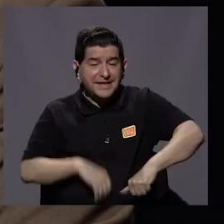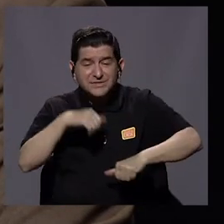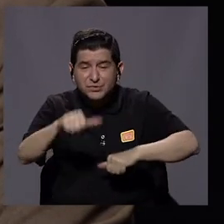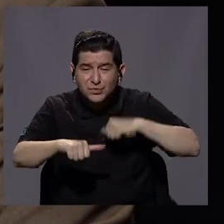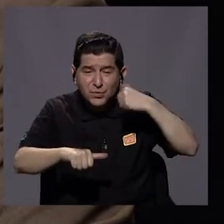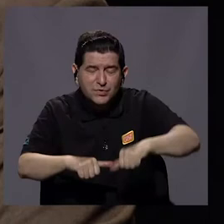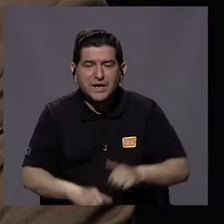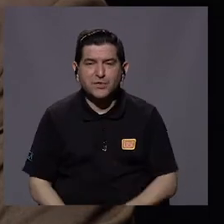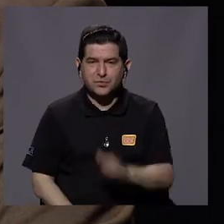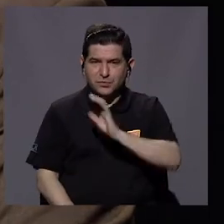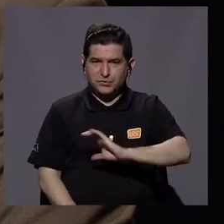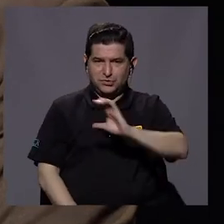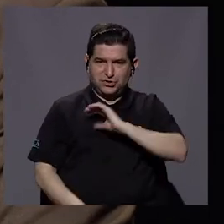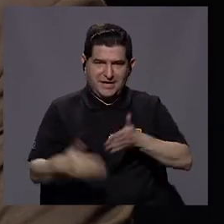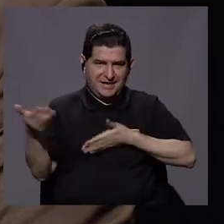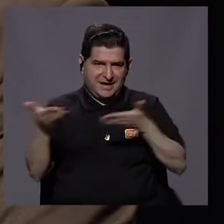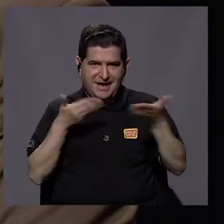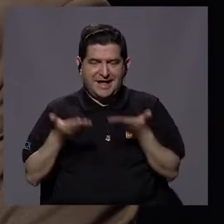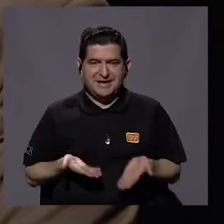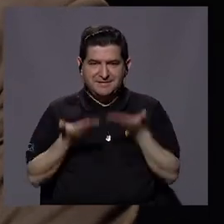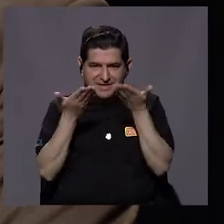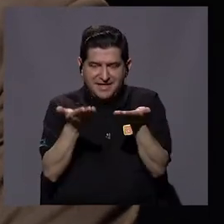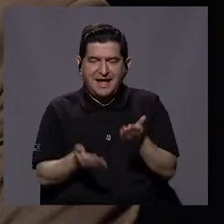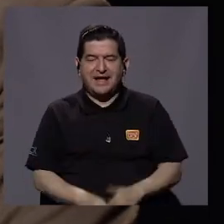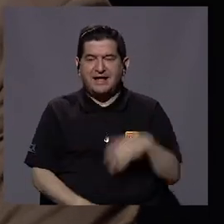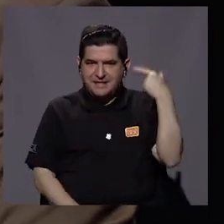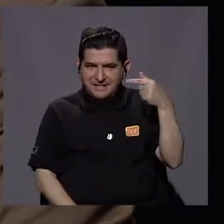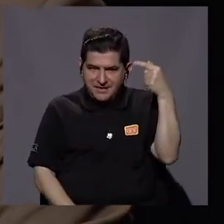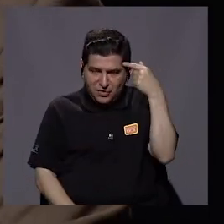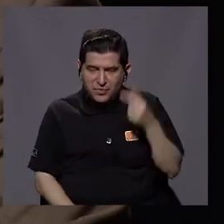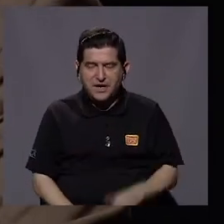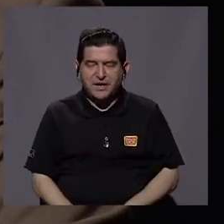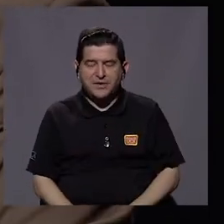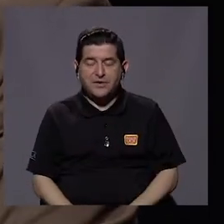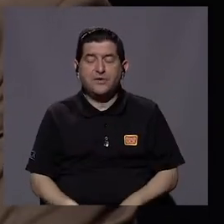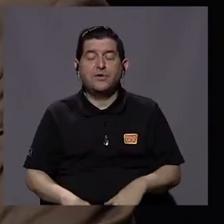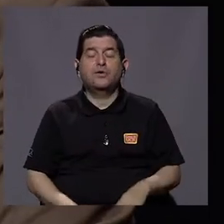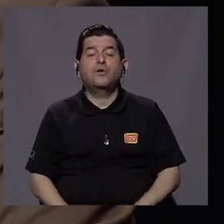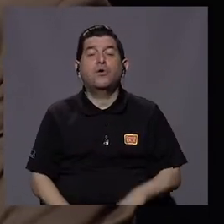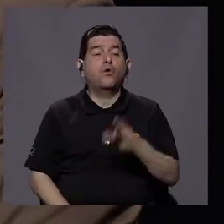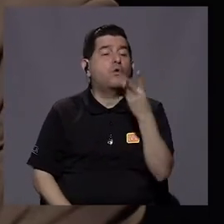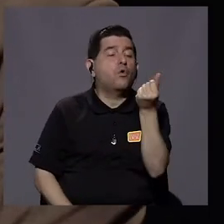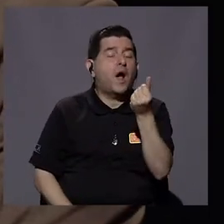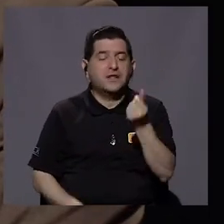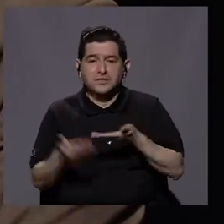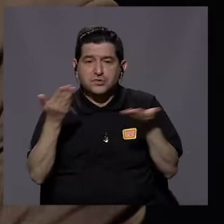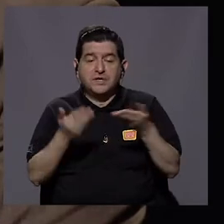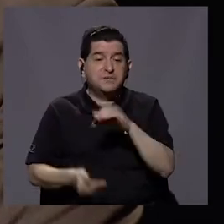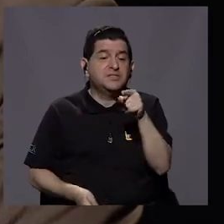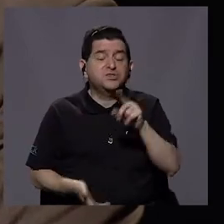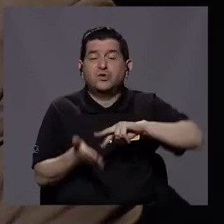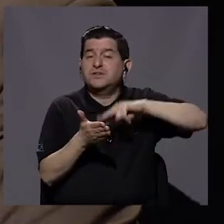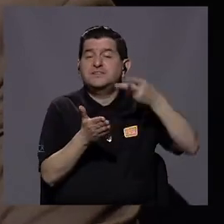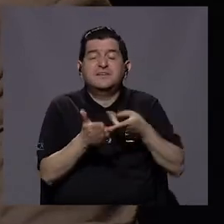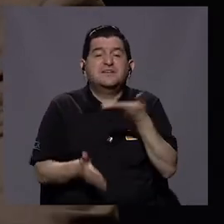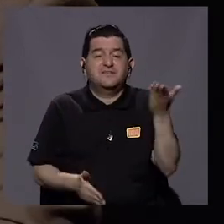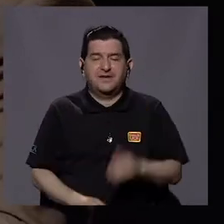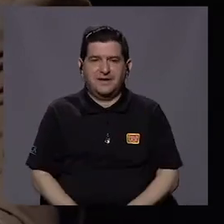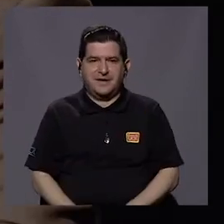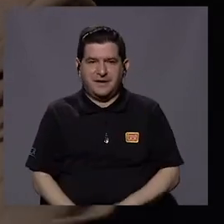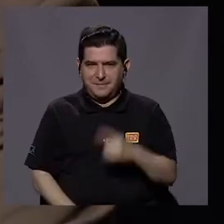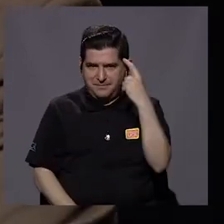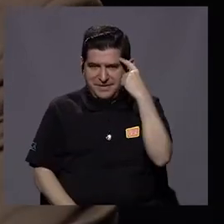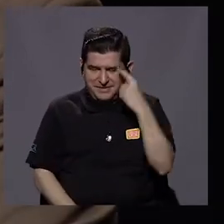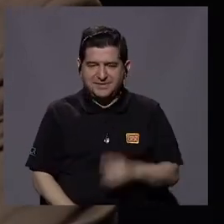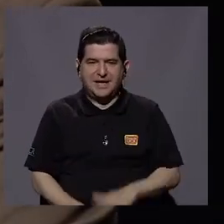disputa entre la calidad del servicio que se brinda del Estado, la cantidad de servicio que brinda el Estado y lo que esto implicaría. Por ejemplo, el salario